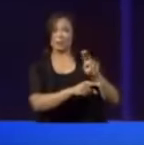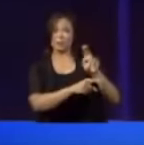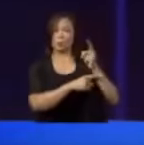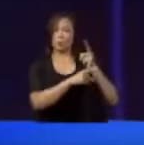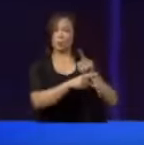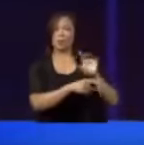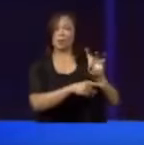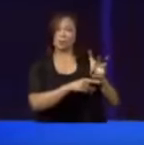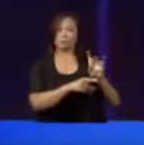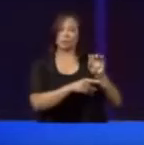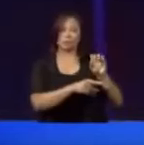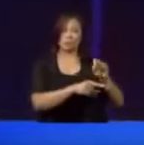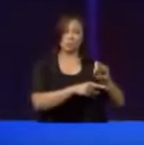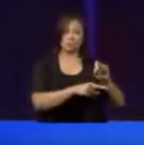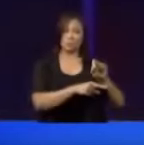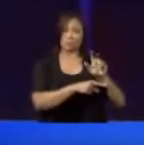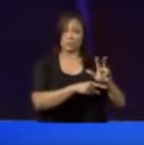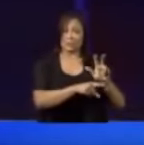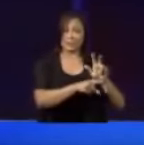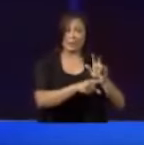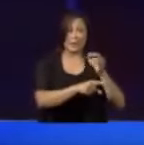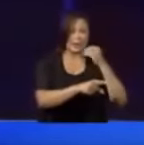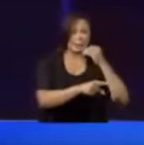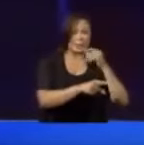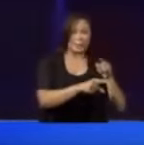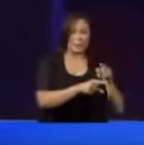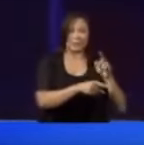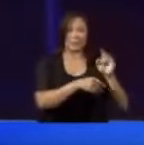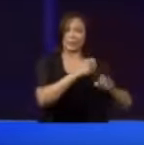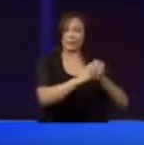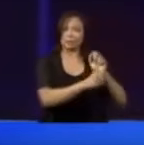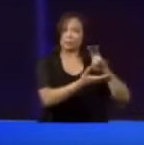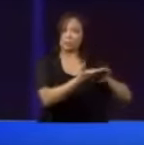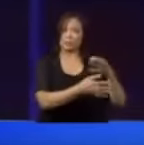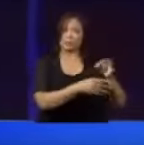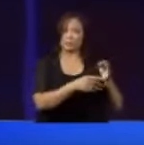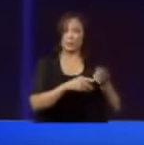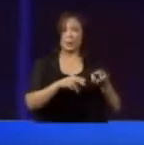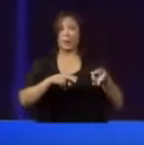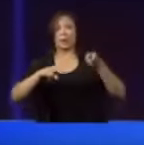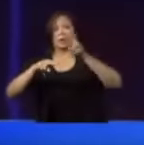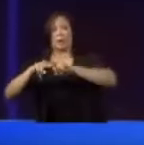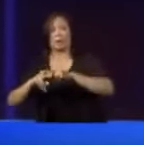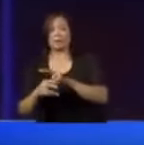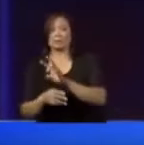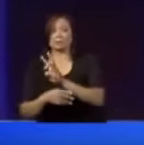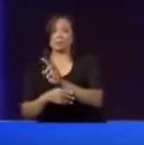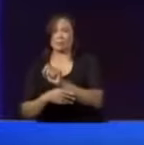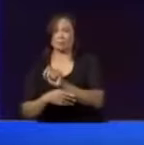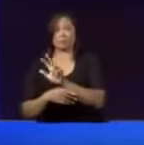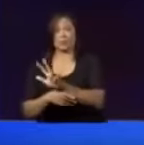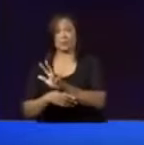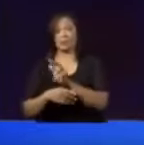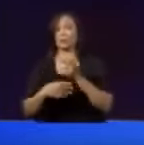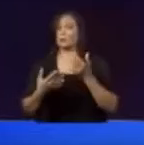Unidas, de 8.3, que era la subalimentación en el año 2019, hoy es de 6.3, y estoy seguro que va a